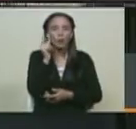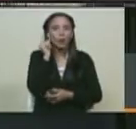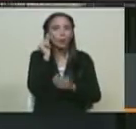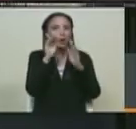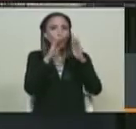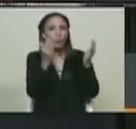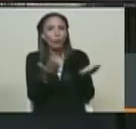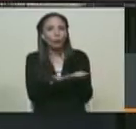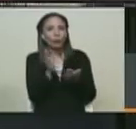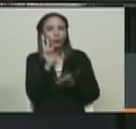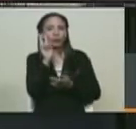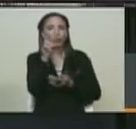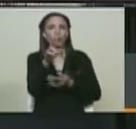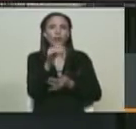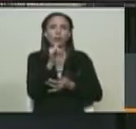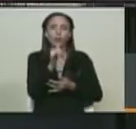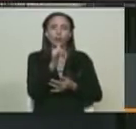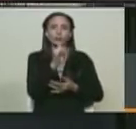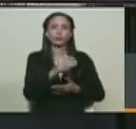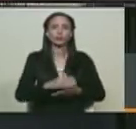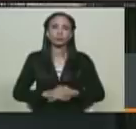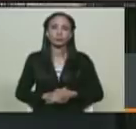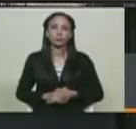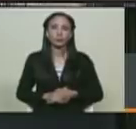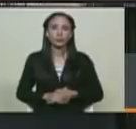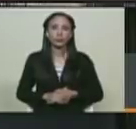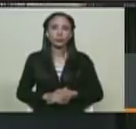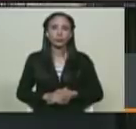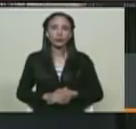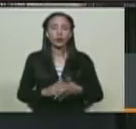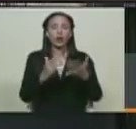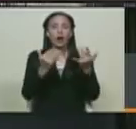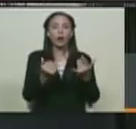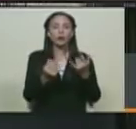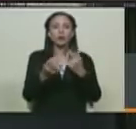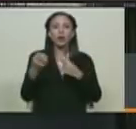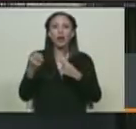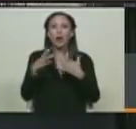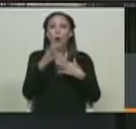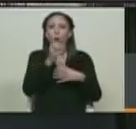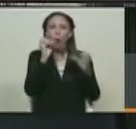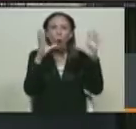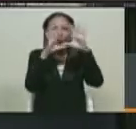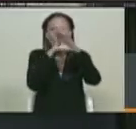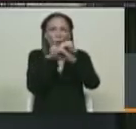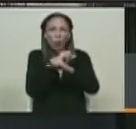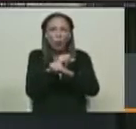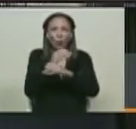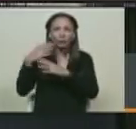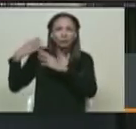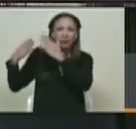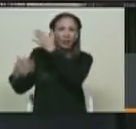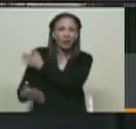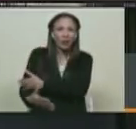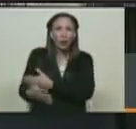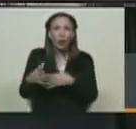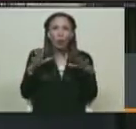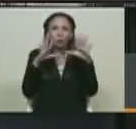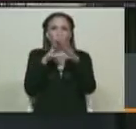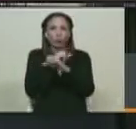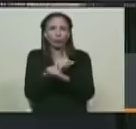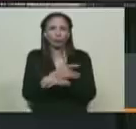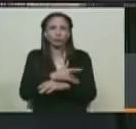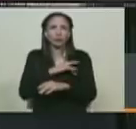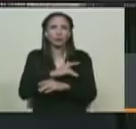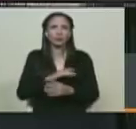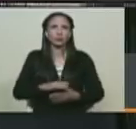mundo. ¿Verdad? Mira, por aquí tengo una sombra. Esta sombra no debería existir. ¿Ves? Esta sombra,